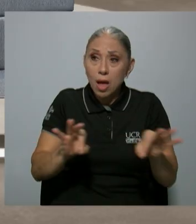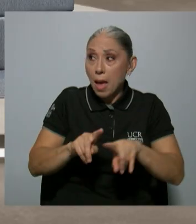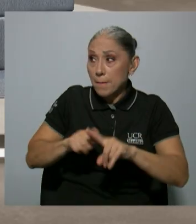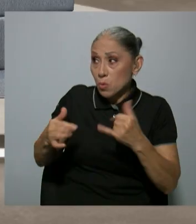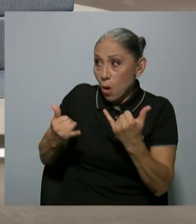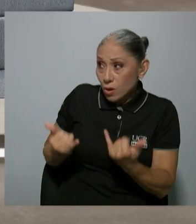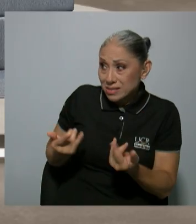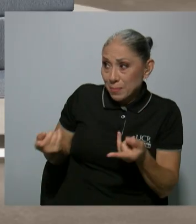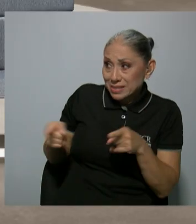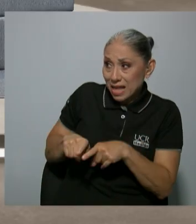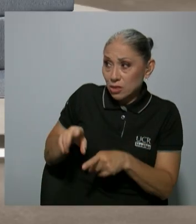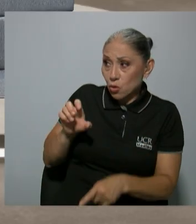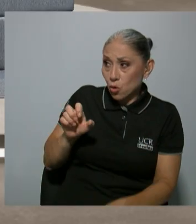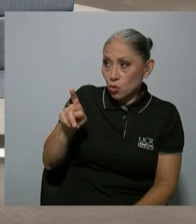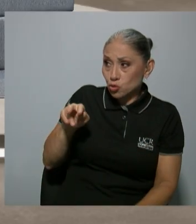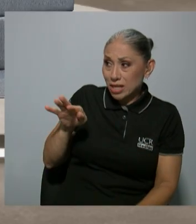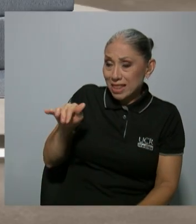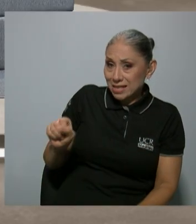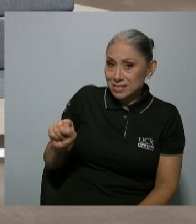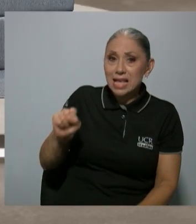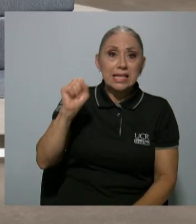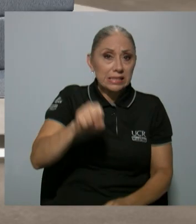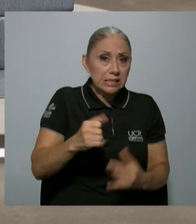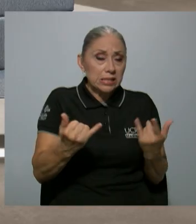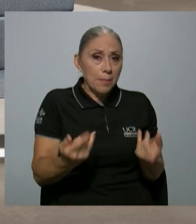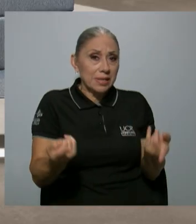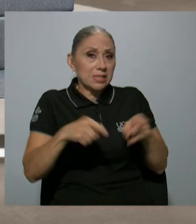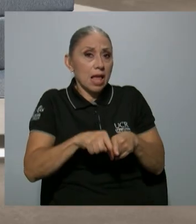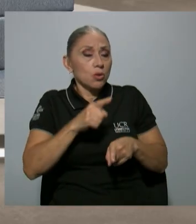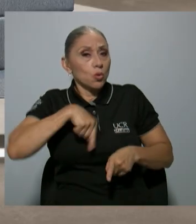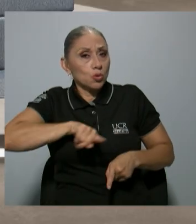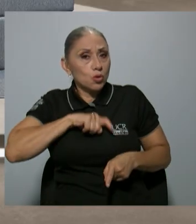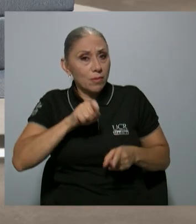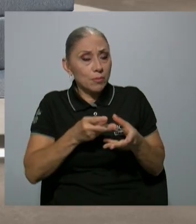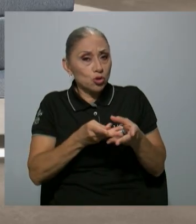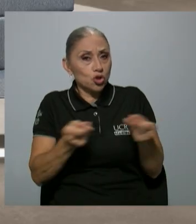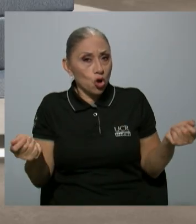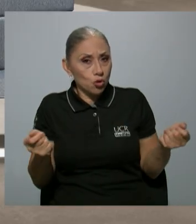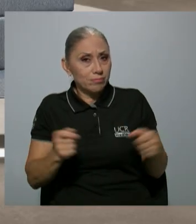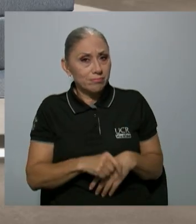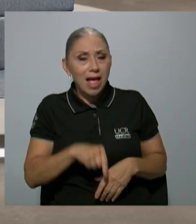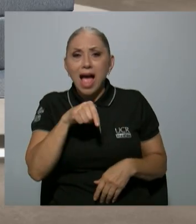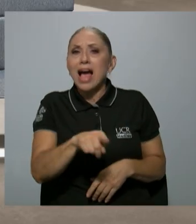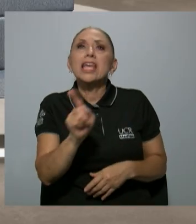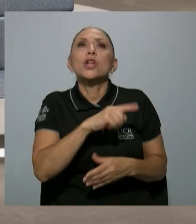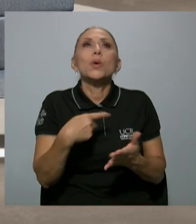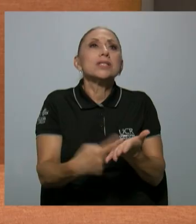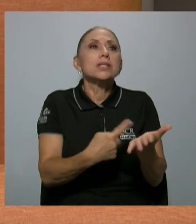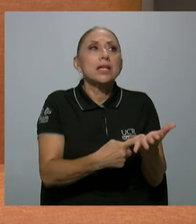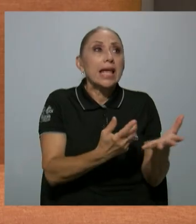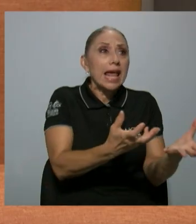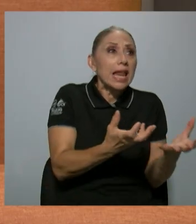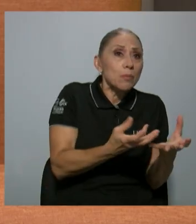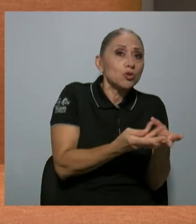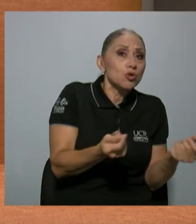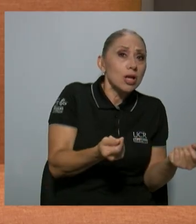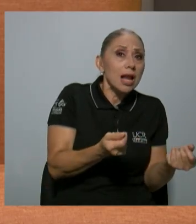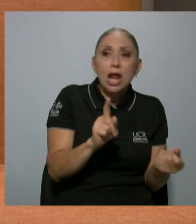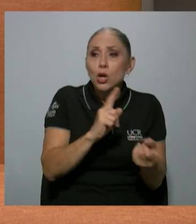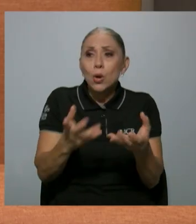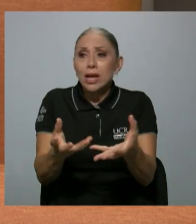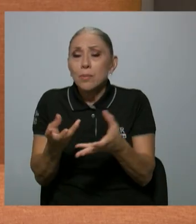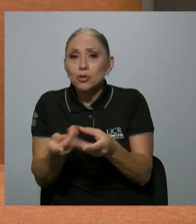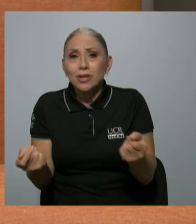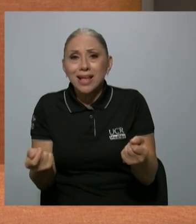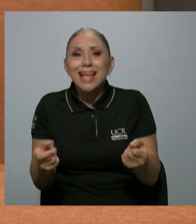Hoy está pasando y lo que tenemos que hacer es solucionar esa situación. Aquí la discusión no es que si queremos o no solucionarla, yo creo que queremos solucionarla,